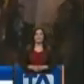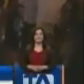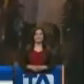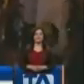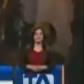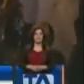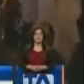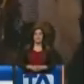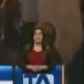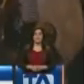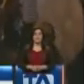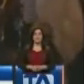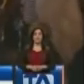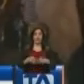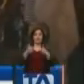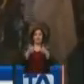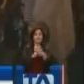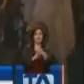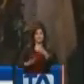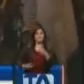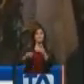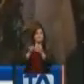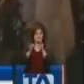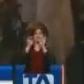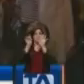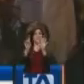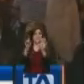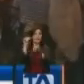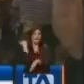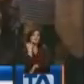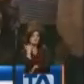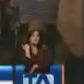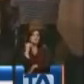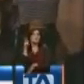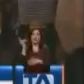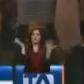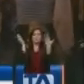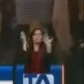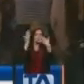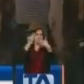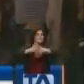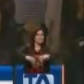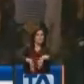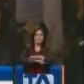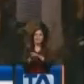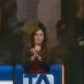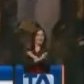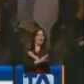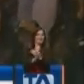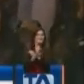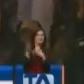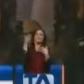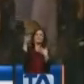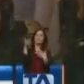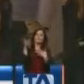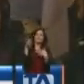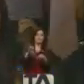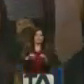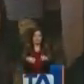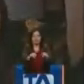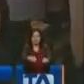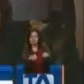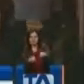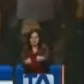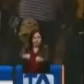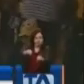y la presidenciable del partido socialcristiano cynthia viteri ha decidido cerrar su campaña aquí en guayaquil con una caravana motorizada que recorre